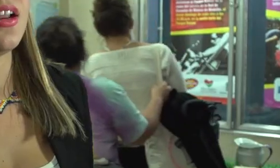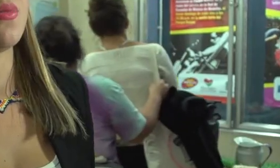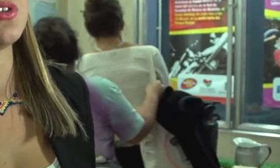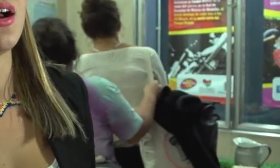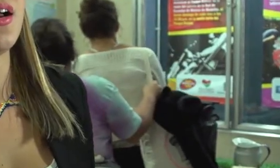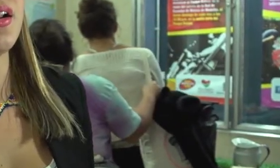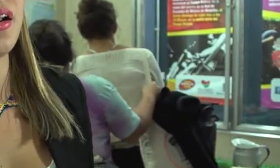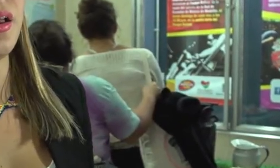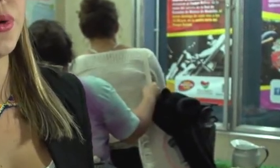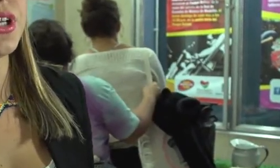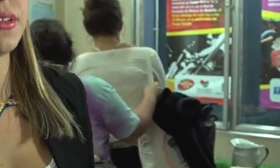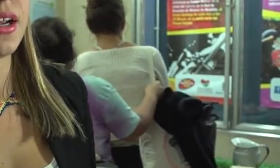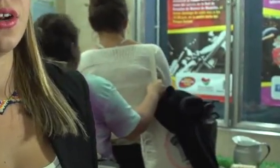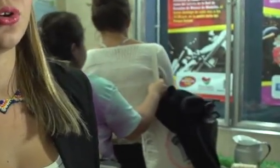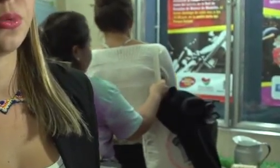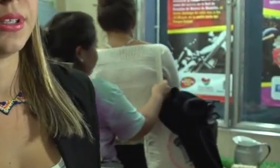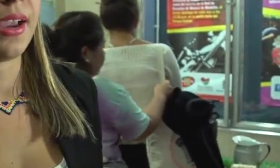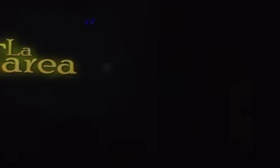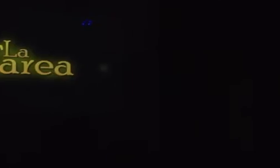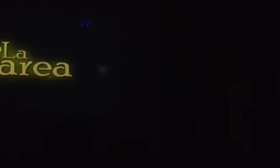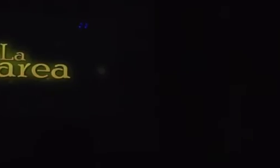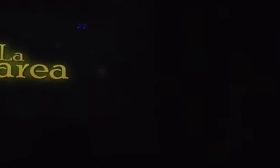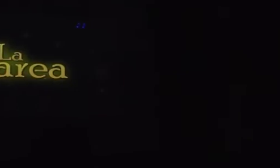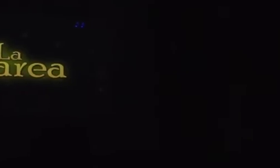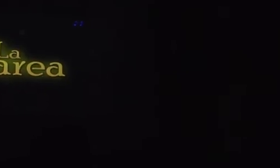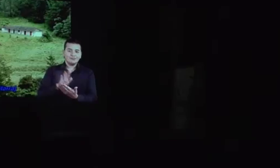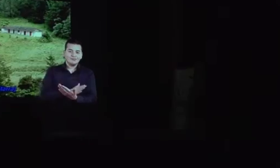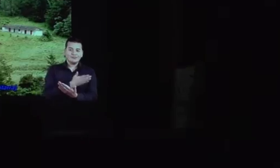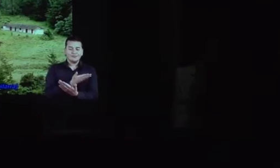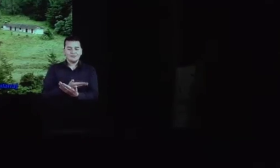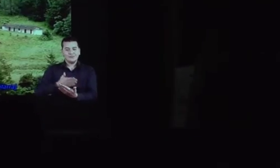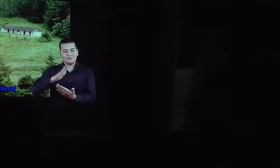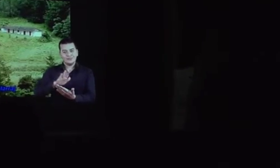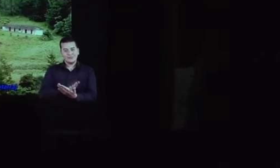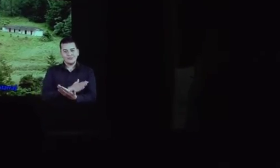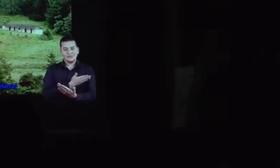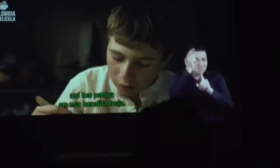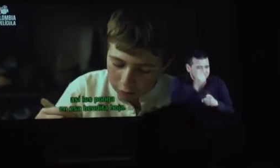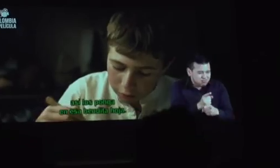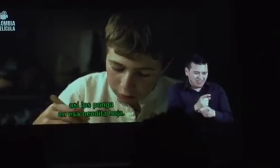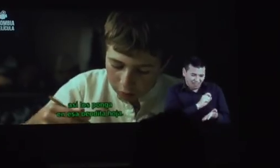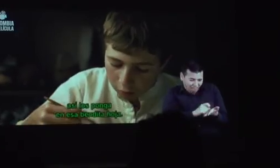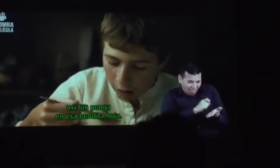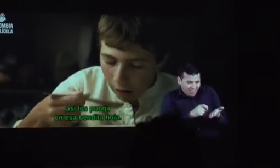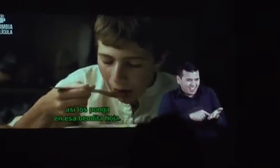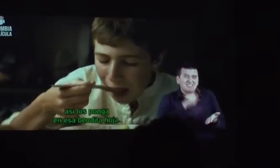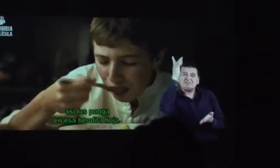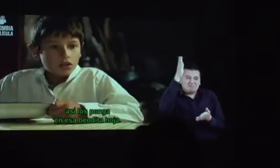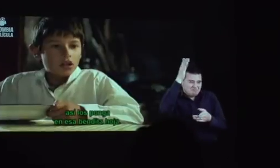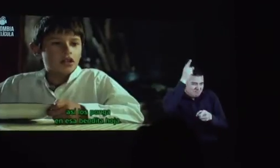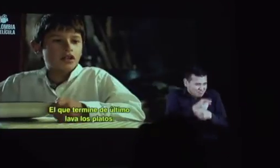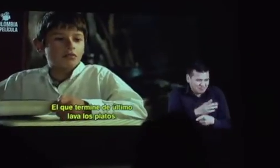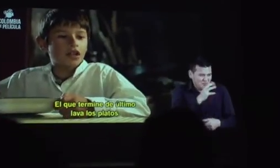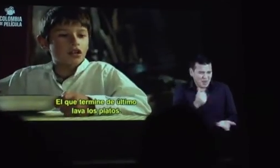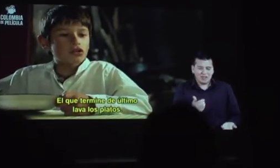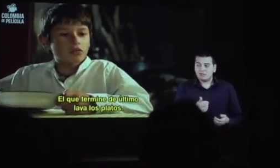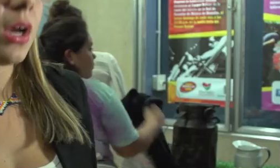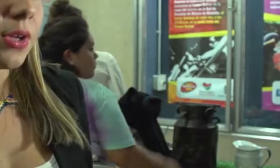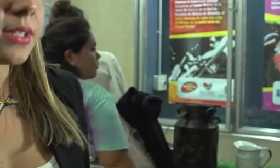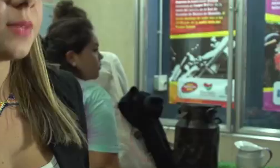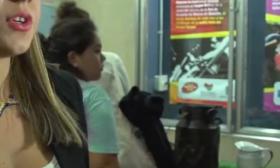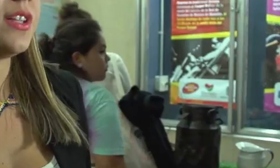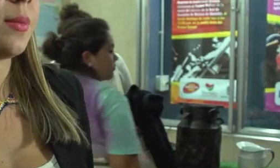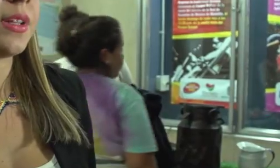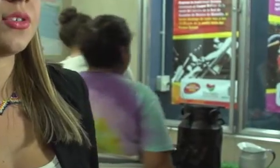Cine Accesible vamos a proyectar el cortometraje La Tarea. Es un cortometraje que se realizó aquí en Medellín y está intervenido